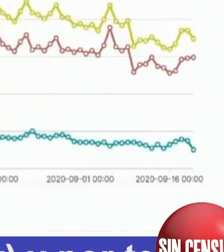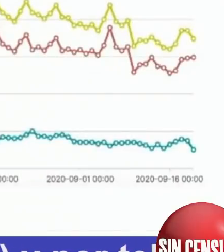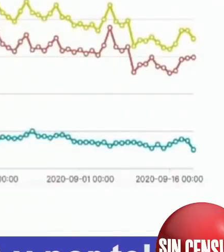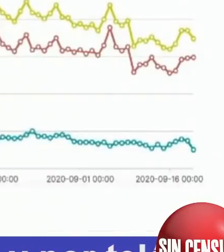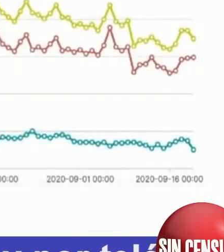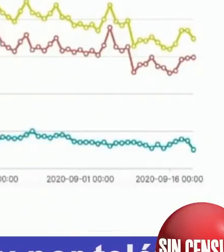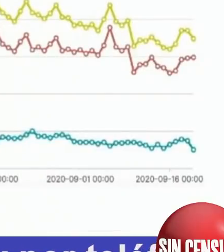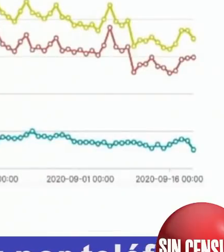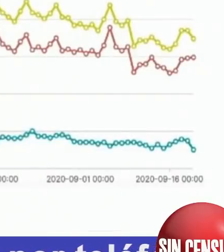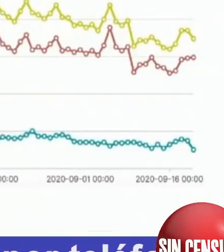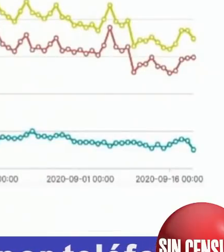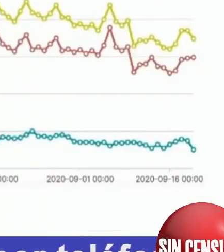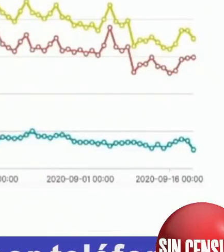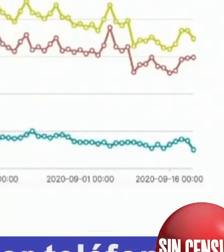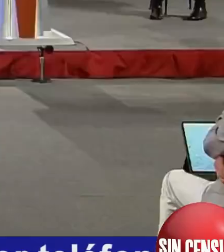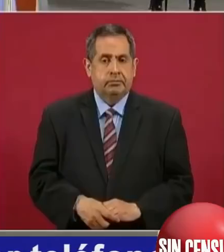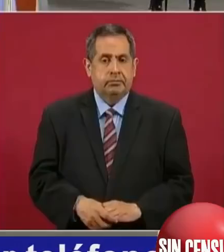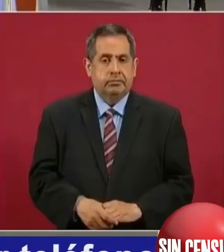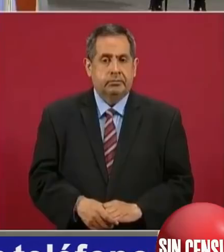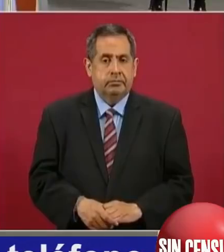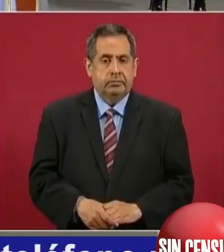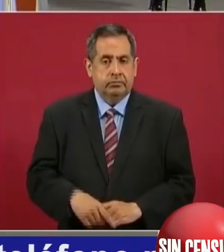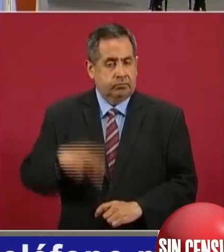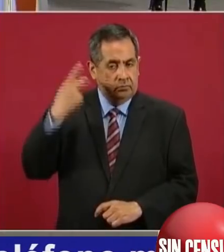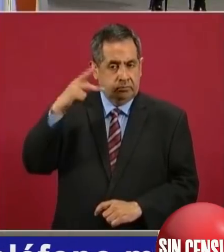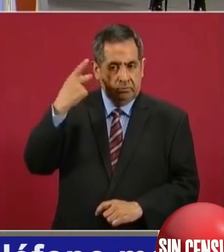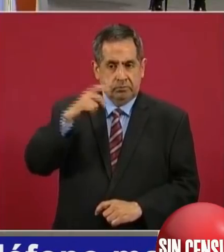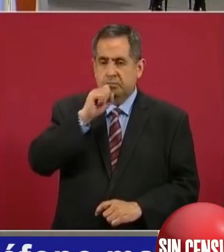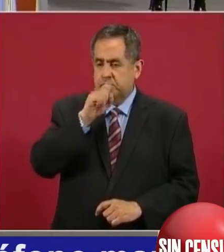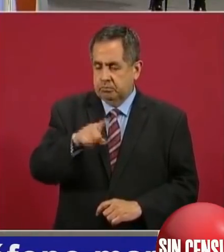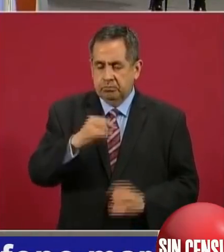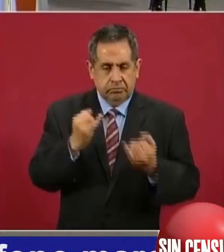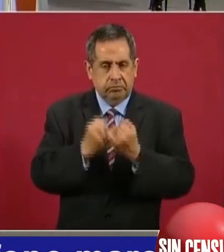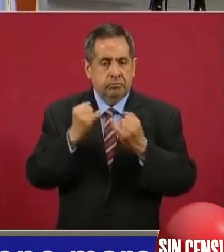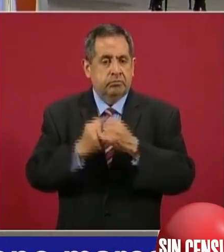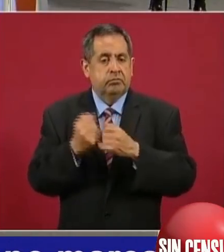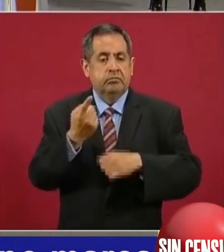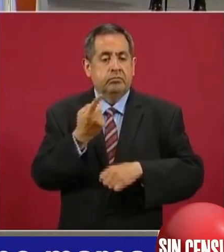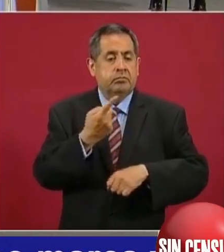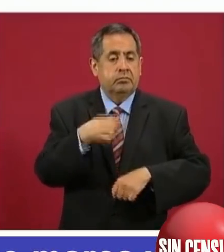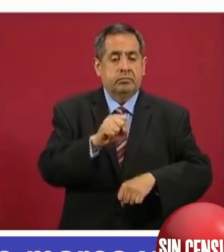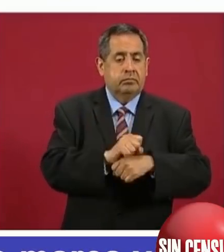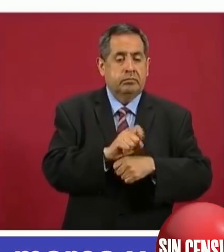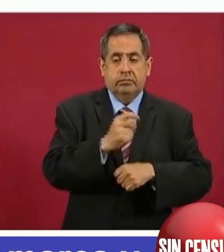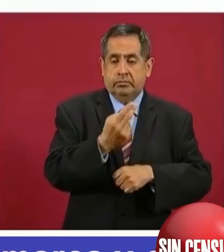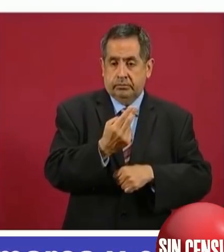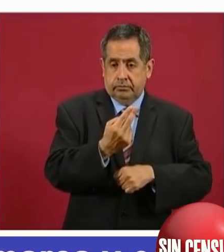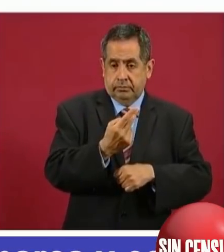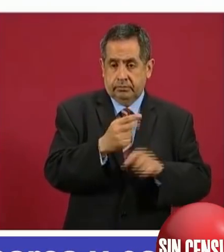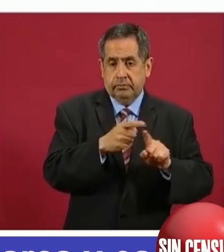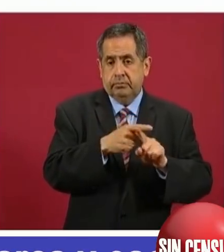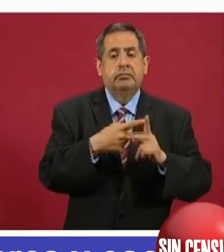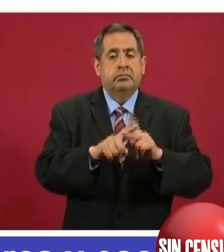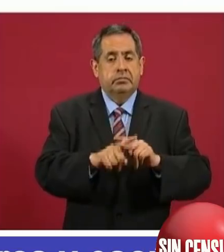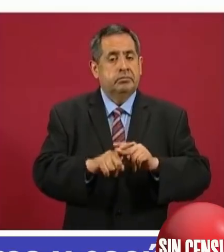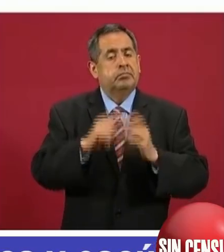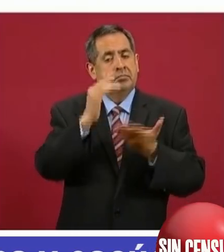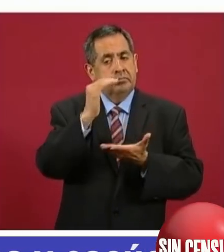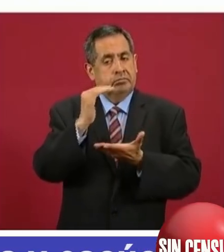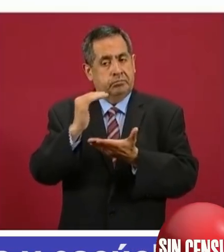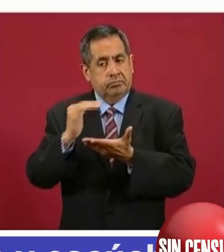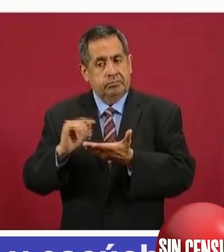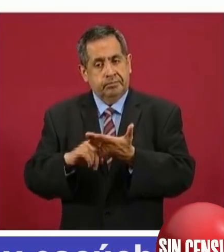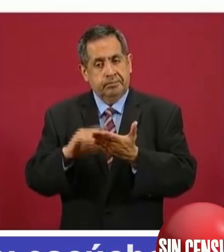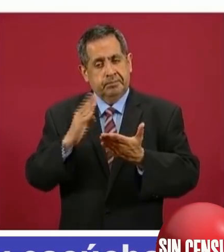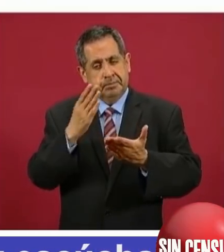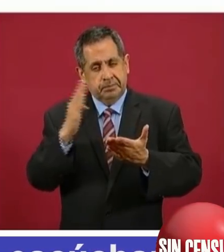siguiente. En Puebla lo mismo, solo que con 3 semanas adicionales, desde la semana 25 se empezó a tener reducción, algunas